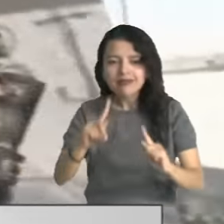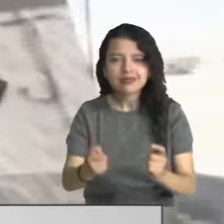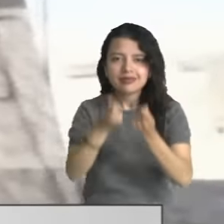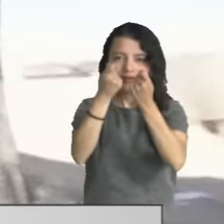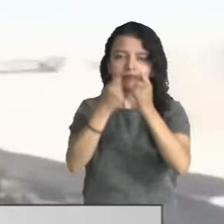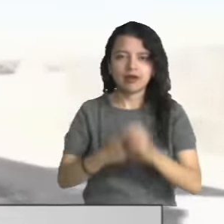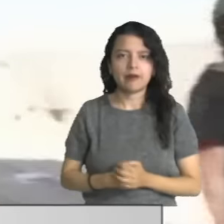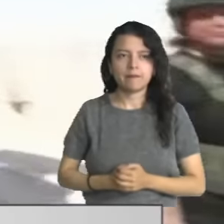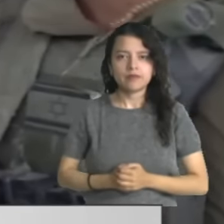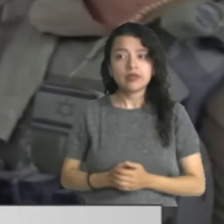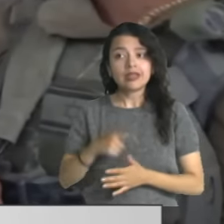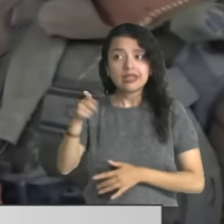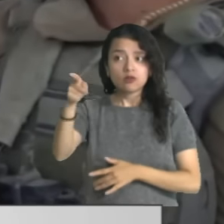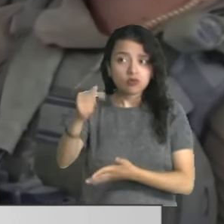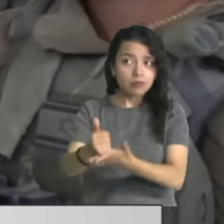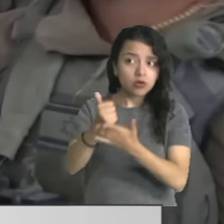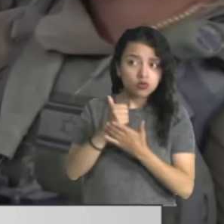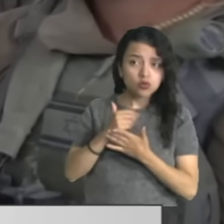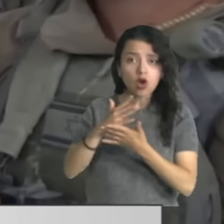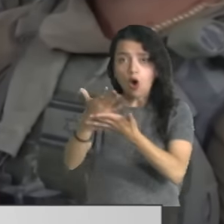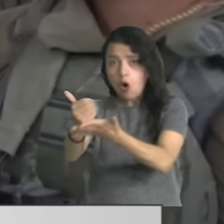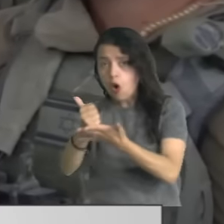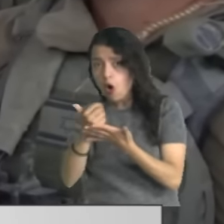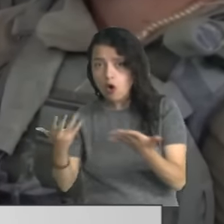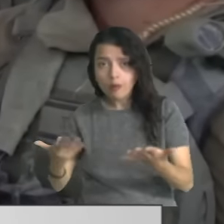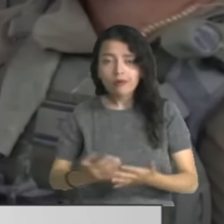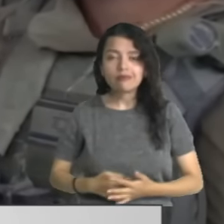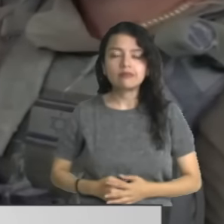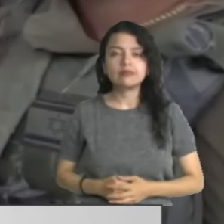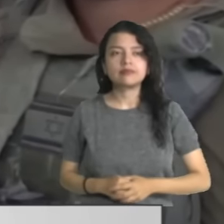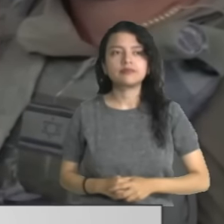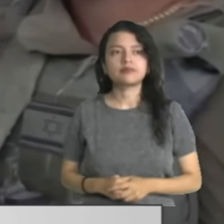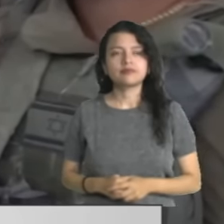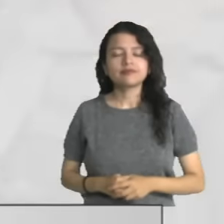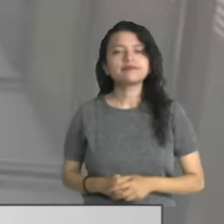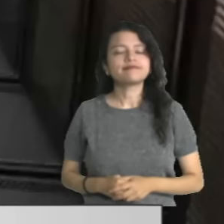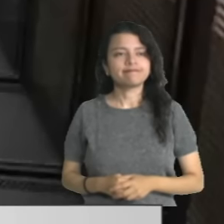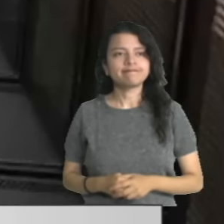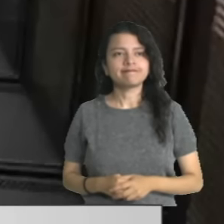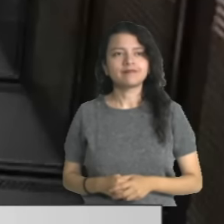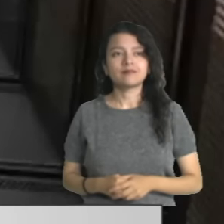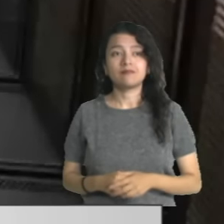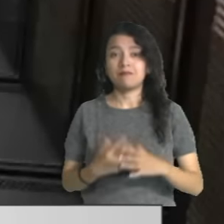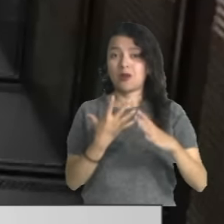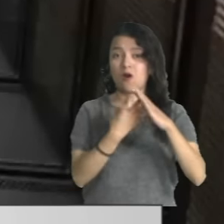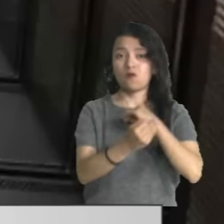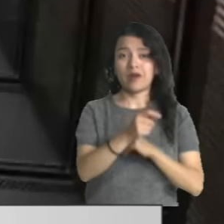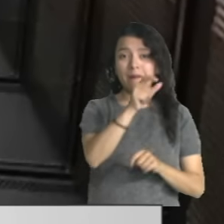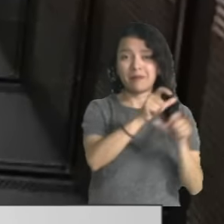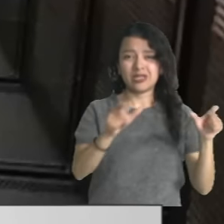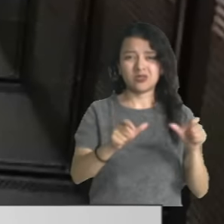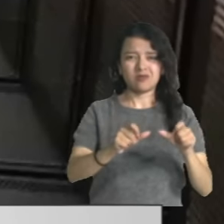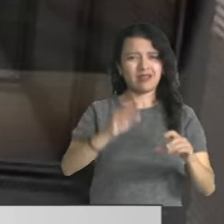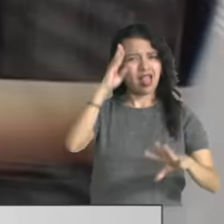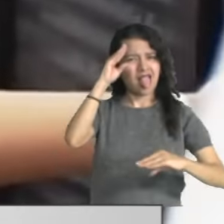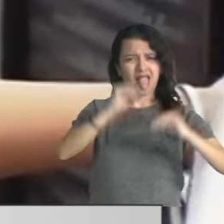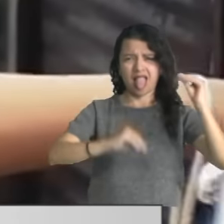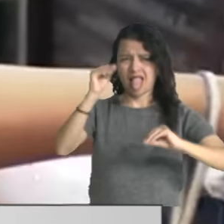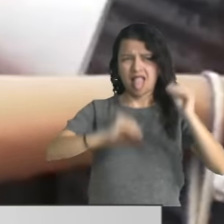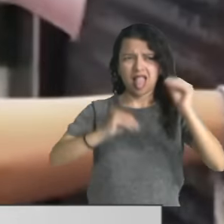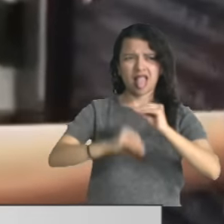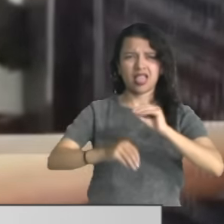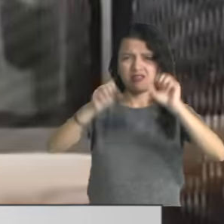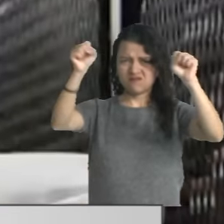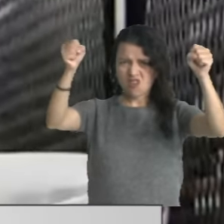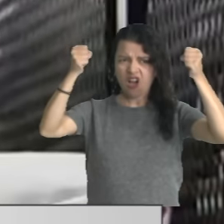y distribuir ayuda humanitaria en el enclave. Entre tanto, afuera del Congreso, manifestantes con pancartas y